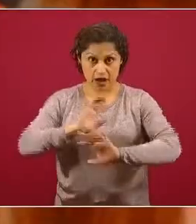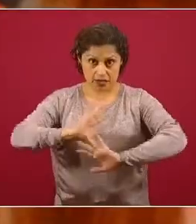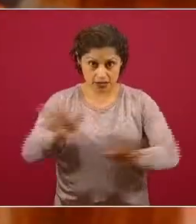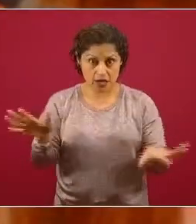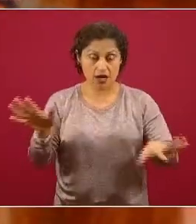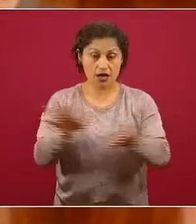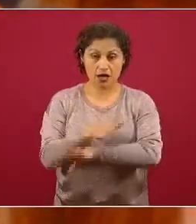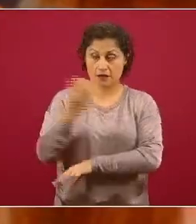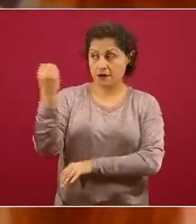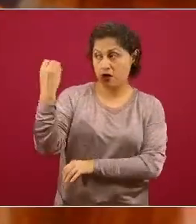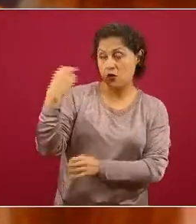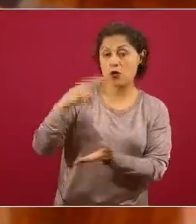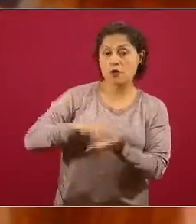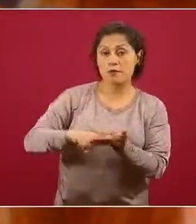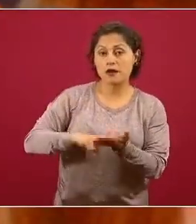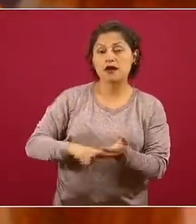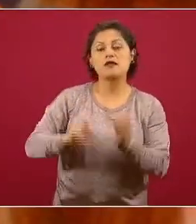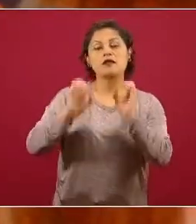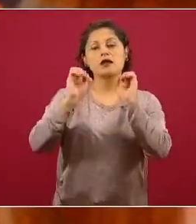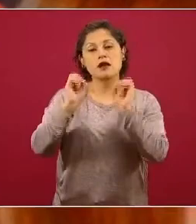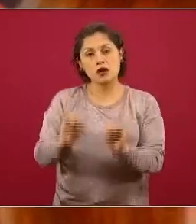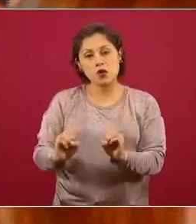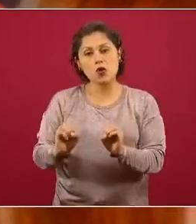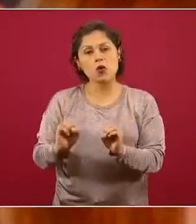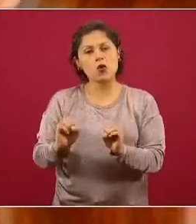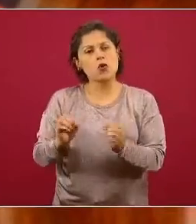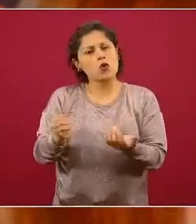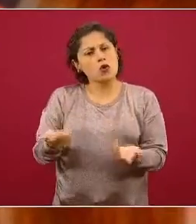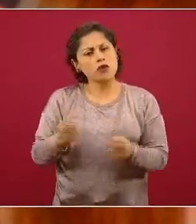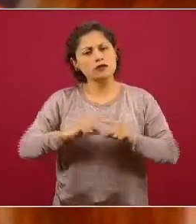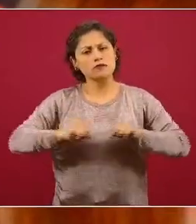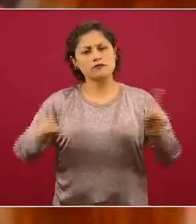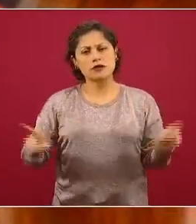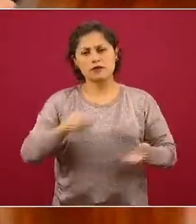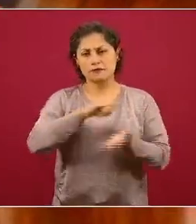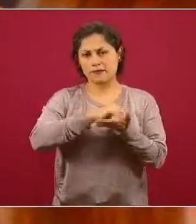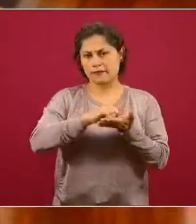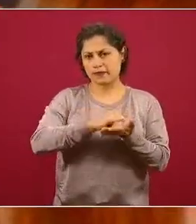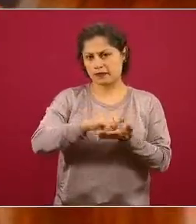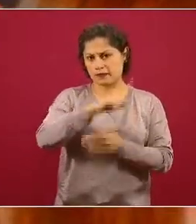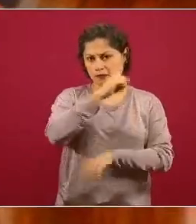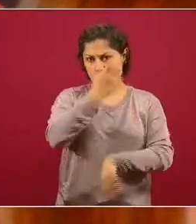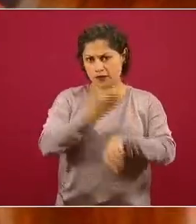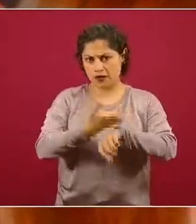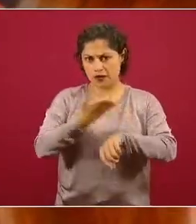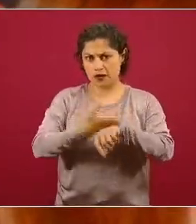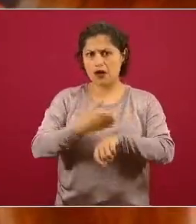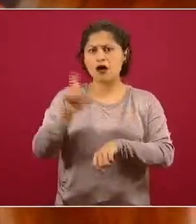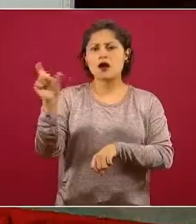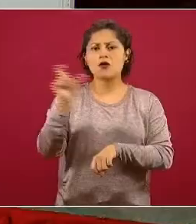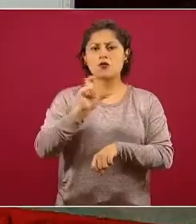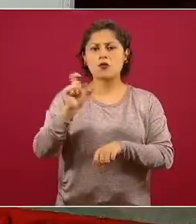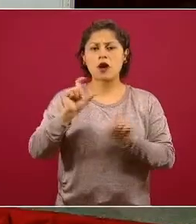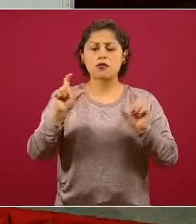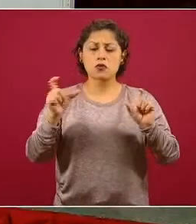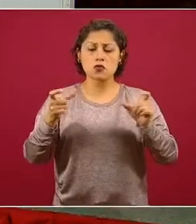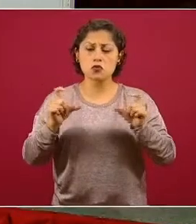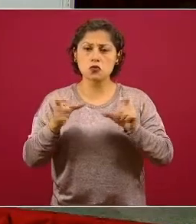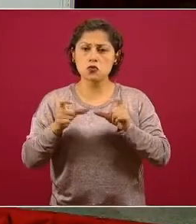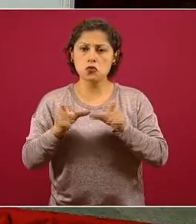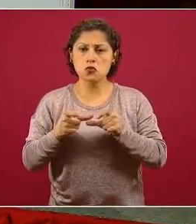Nueva York, donde abrieron a sus actividades cuando estaban en la parte más baja de la curva?